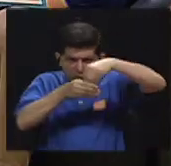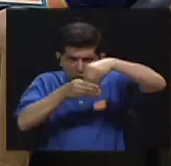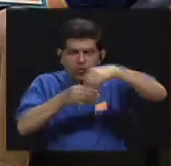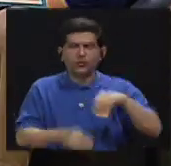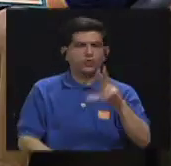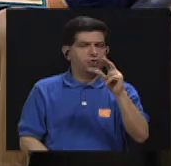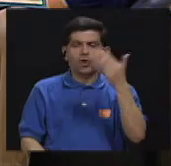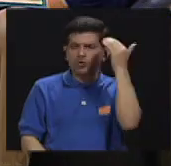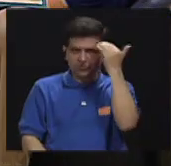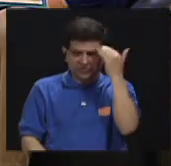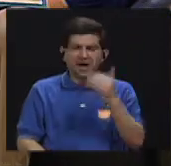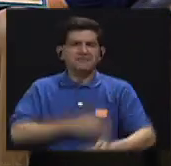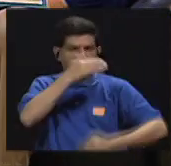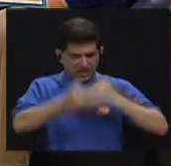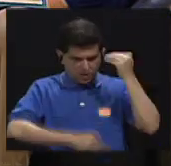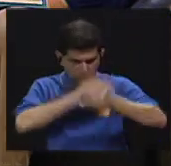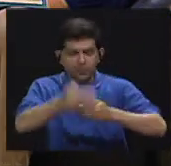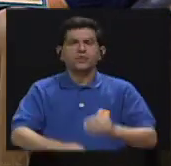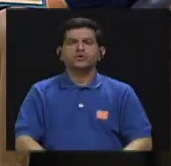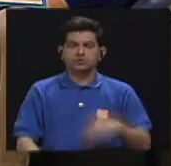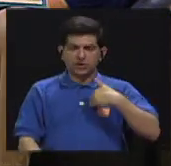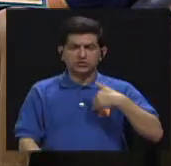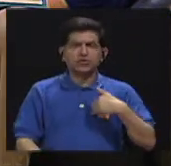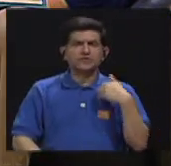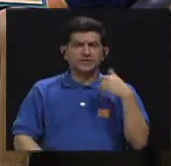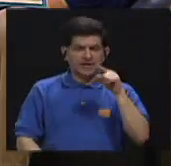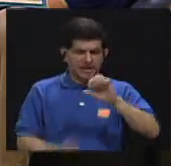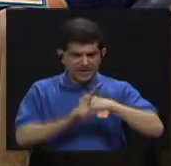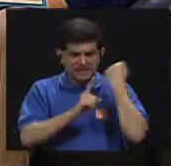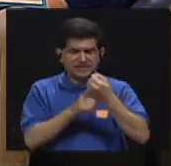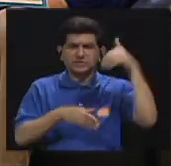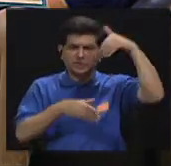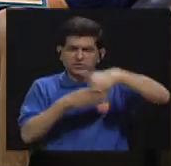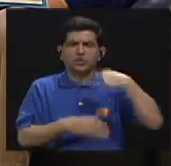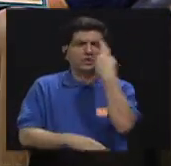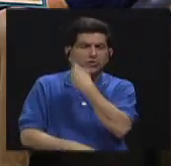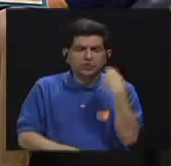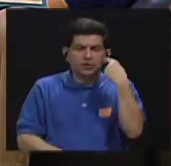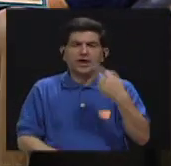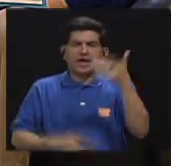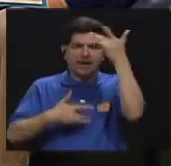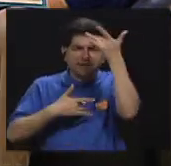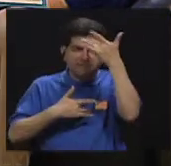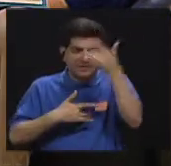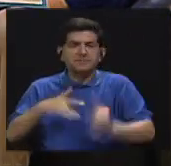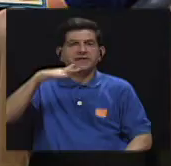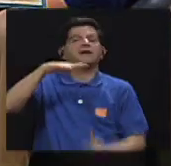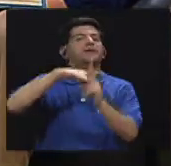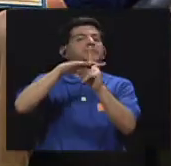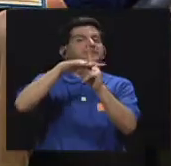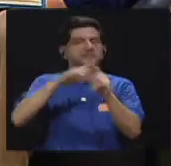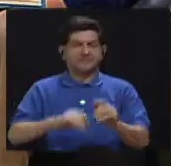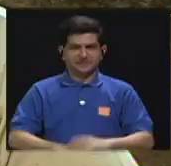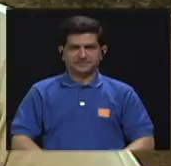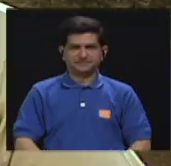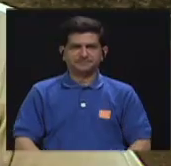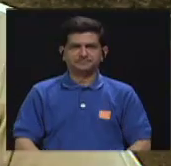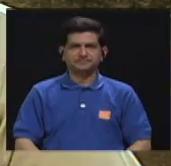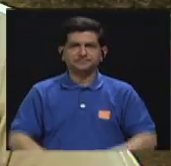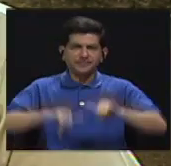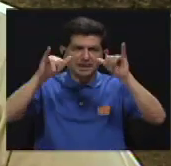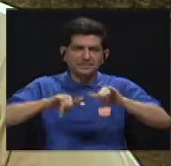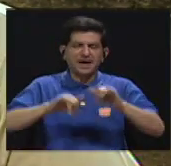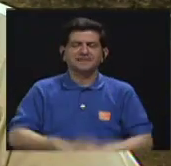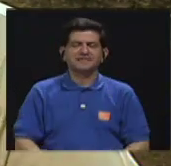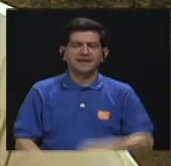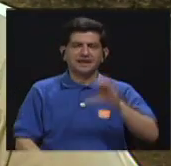sino saber de que es un proceso, es toda una dinámica lo que está sucediendo en la boca para que estas enfermedades realmente aparezcan. La prevalencia de